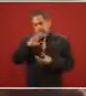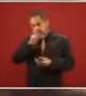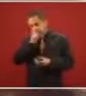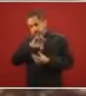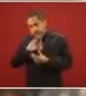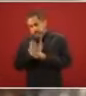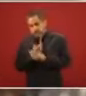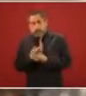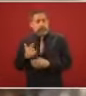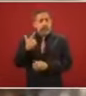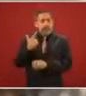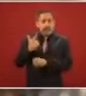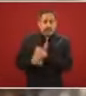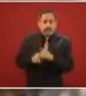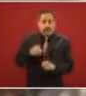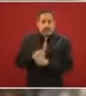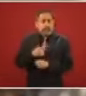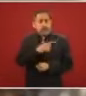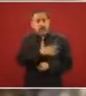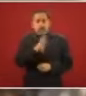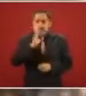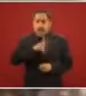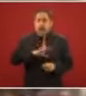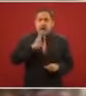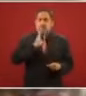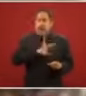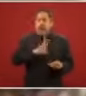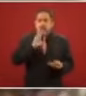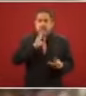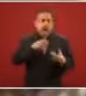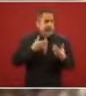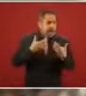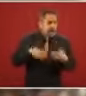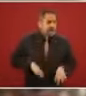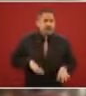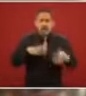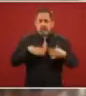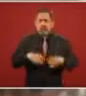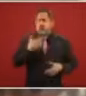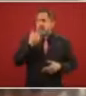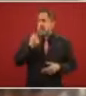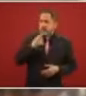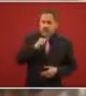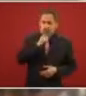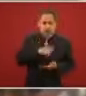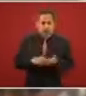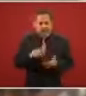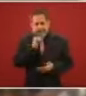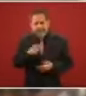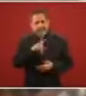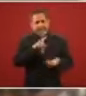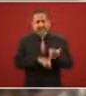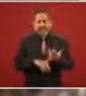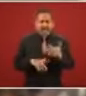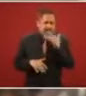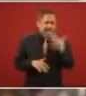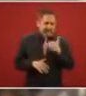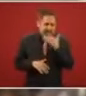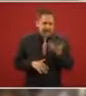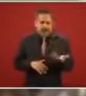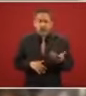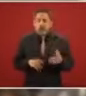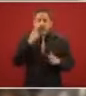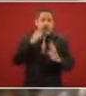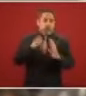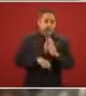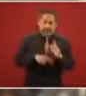durante 7 años de malversación de fondos, falta de compra de medicinas, instrumentos para realizar